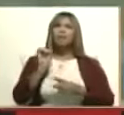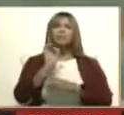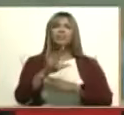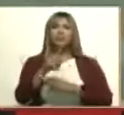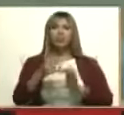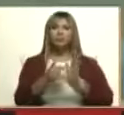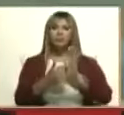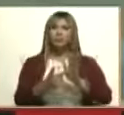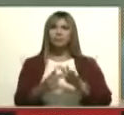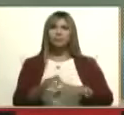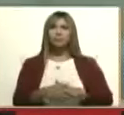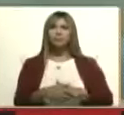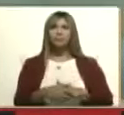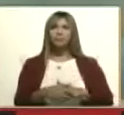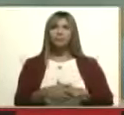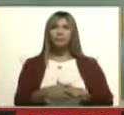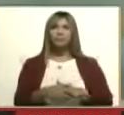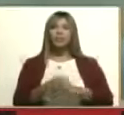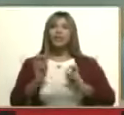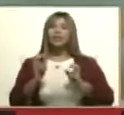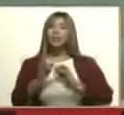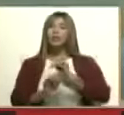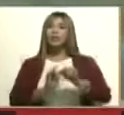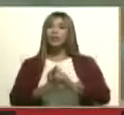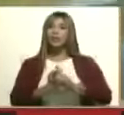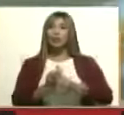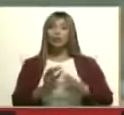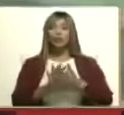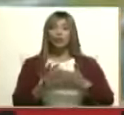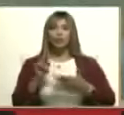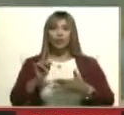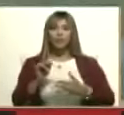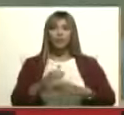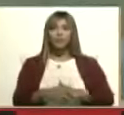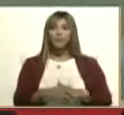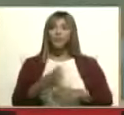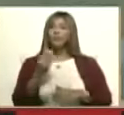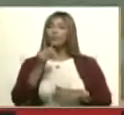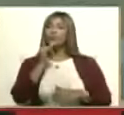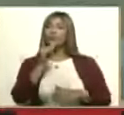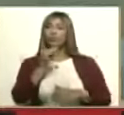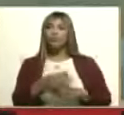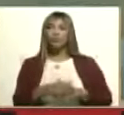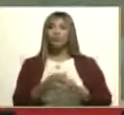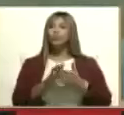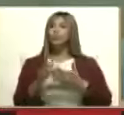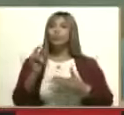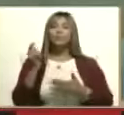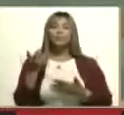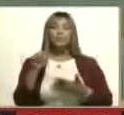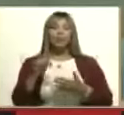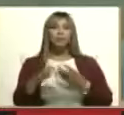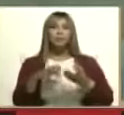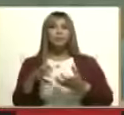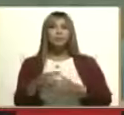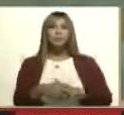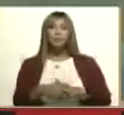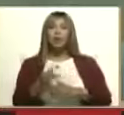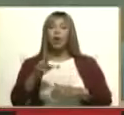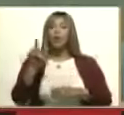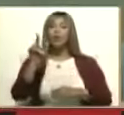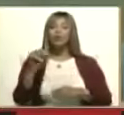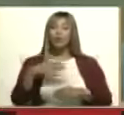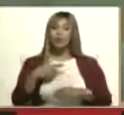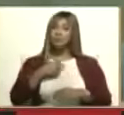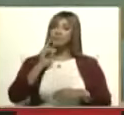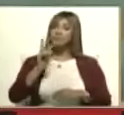como fiscal general de la República en el ámbito internacional a propósito de esto? Muchísima información se ha generado en torno a esta situación. De hecho, Guyana se pretende